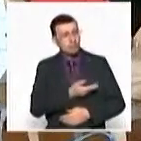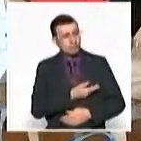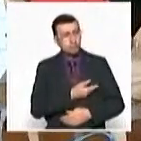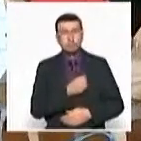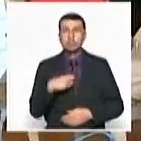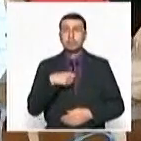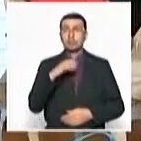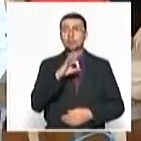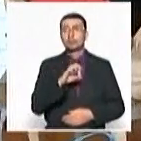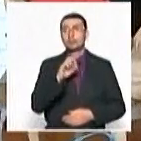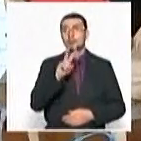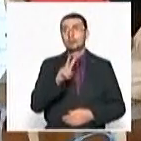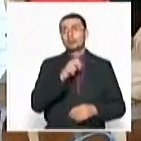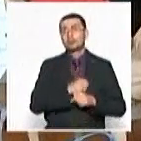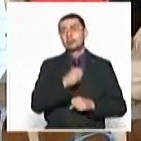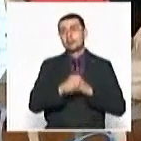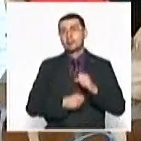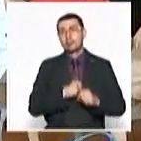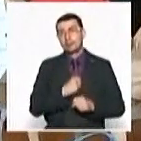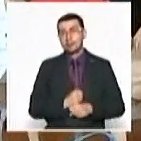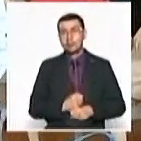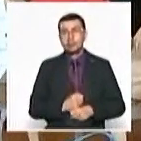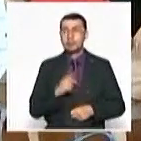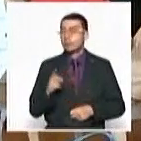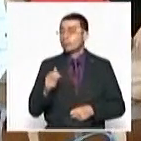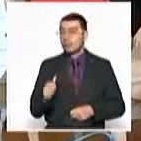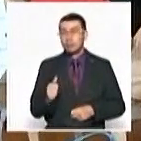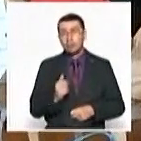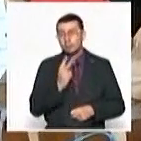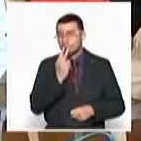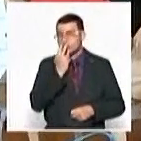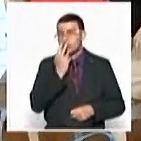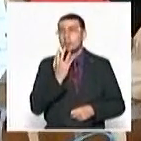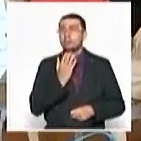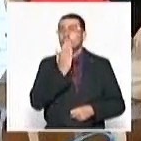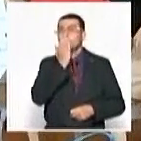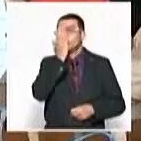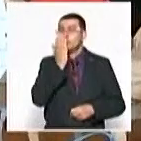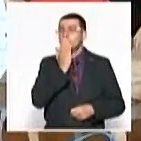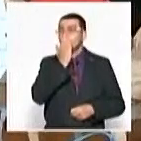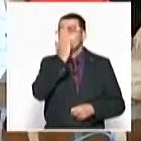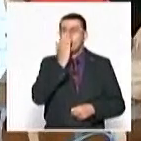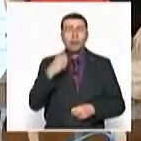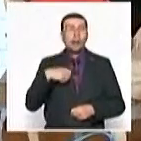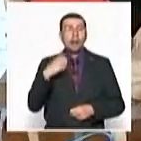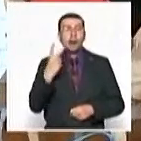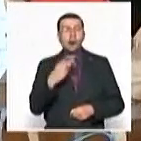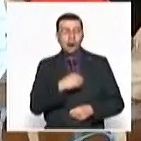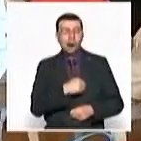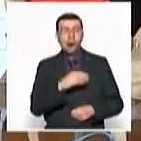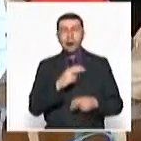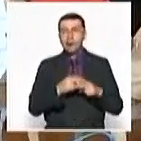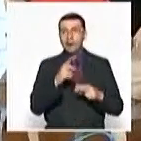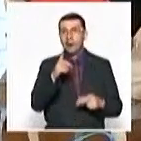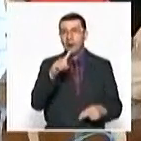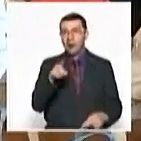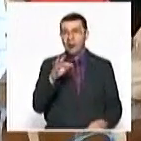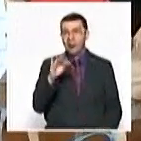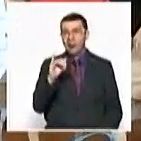82 años, oxígeno dependiente, y tiene 2 stents en el corazón. ¿Con qué le puedo reemplazar